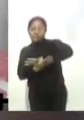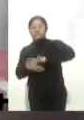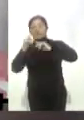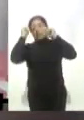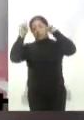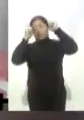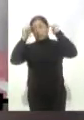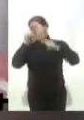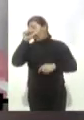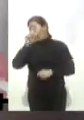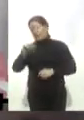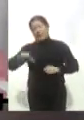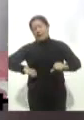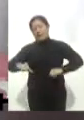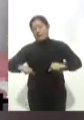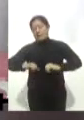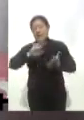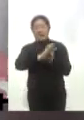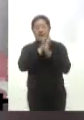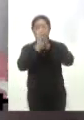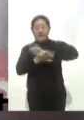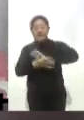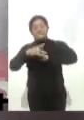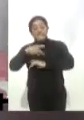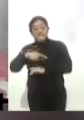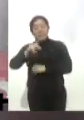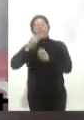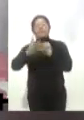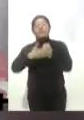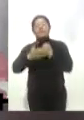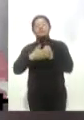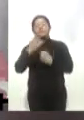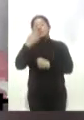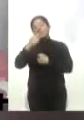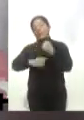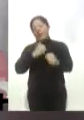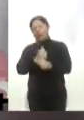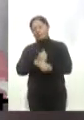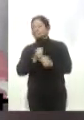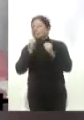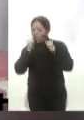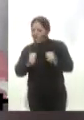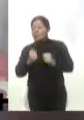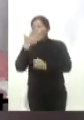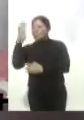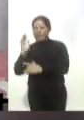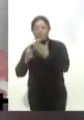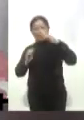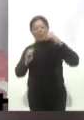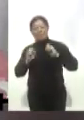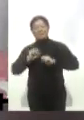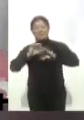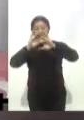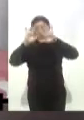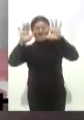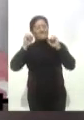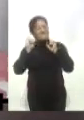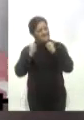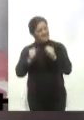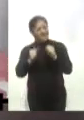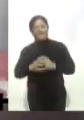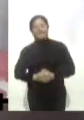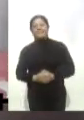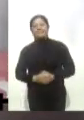estas actividades que se han modificado. Sin embargo, el próximo año seguramente los bosques de Tlaxcala brillarán con más fuerza. Continuamos con más